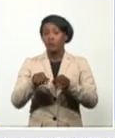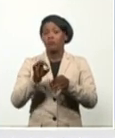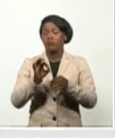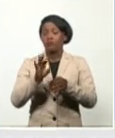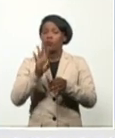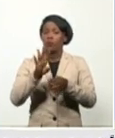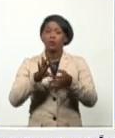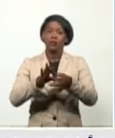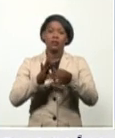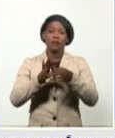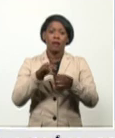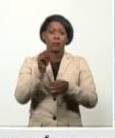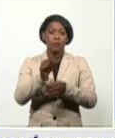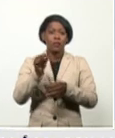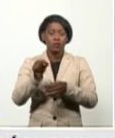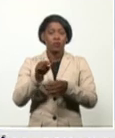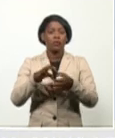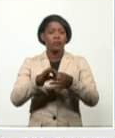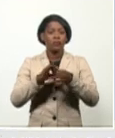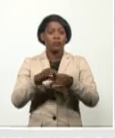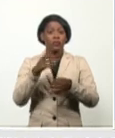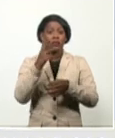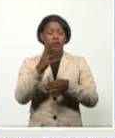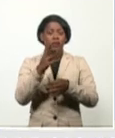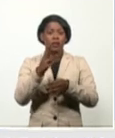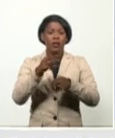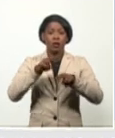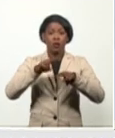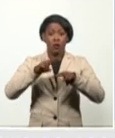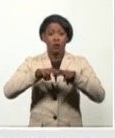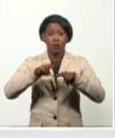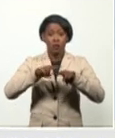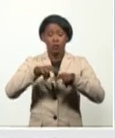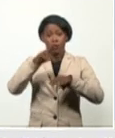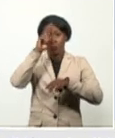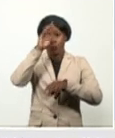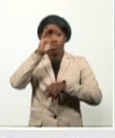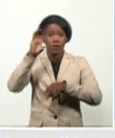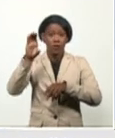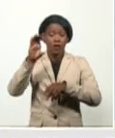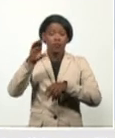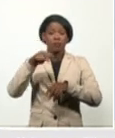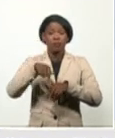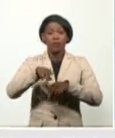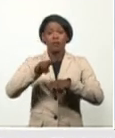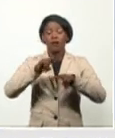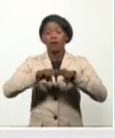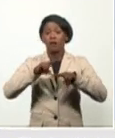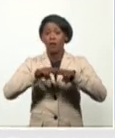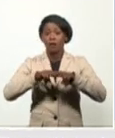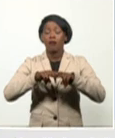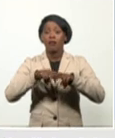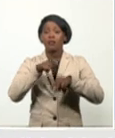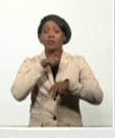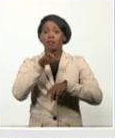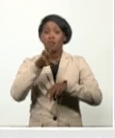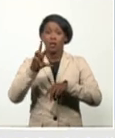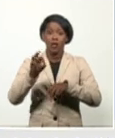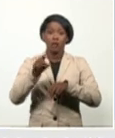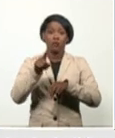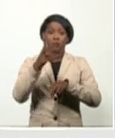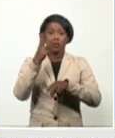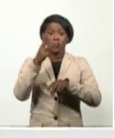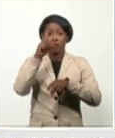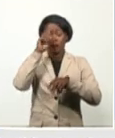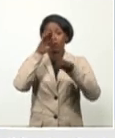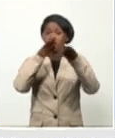pacientes graves, 3 son del Hospital Salvador Allende de La Habana, o 3 están ingresados en este hospital, y 1 está